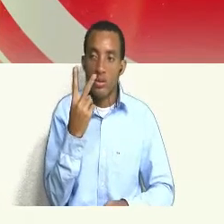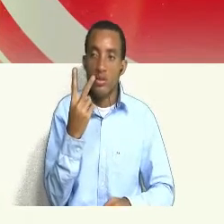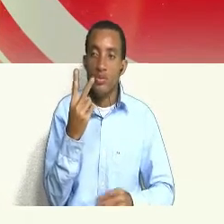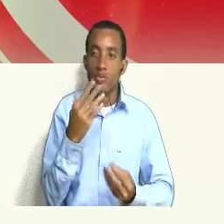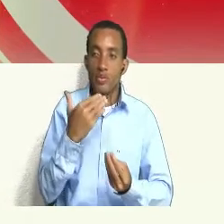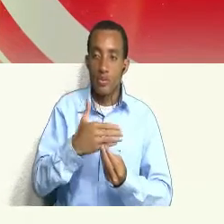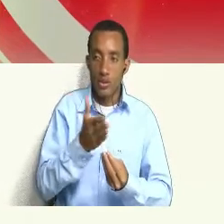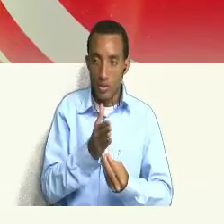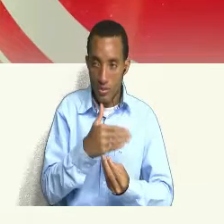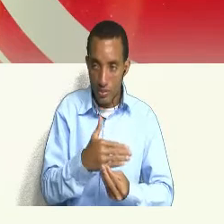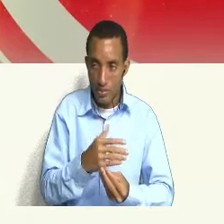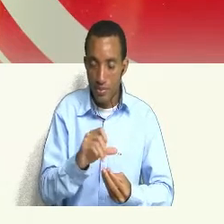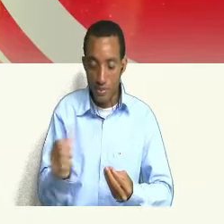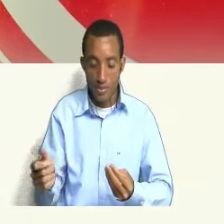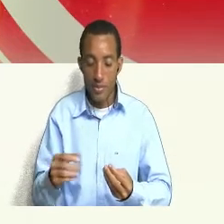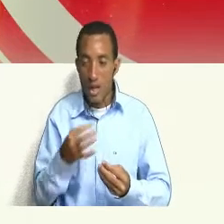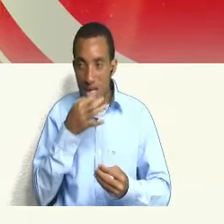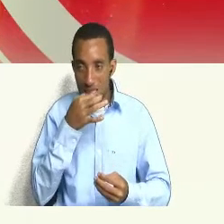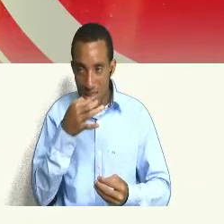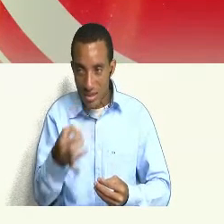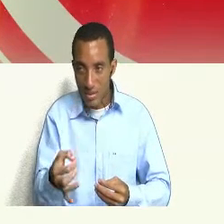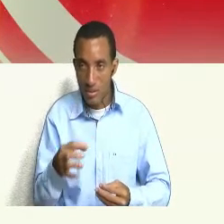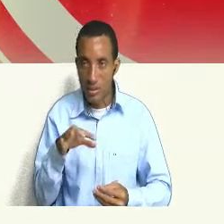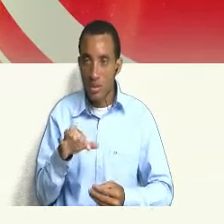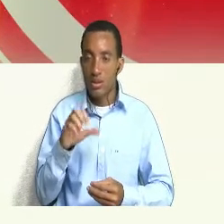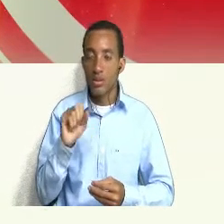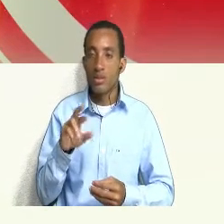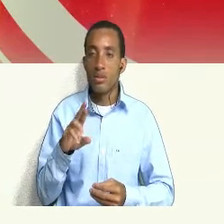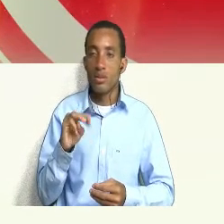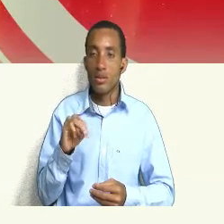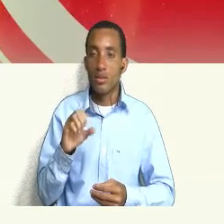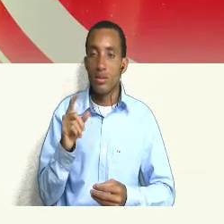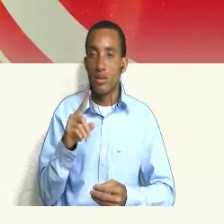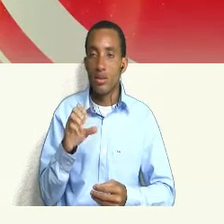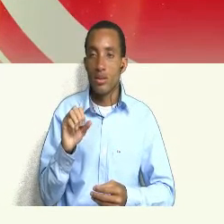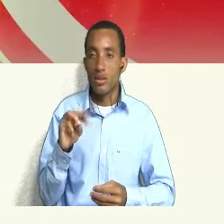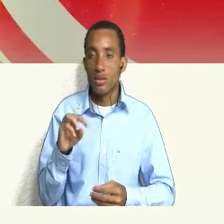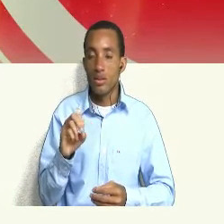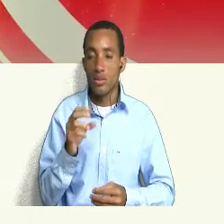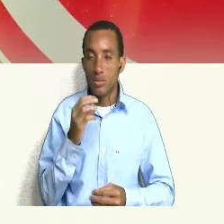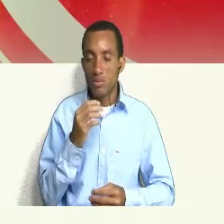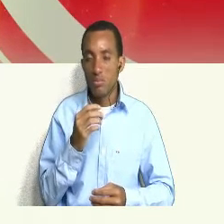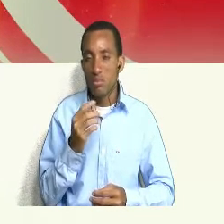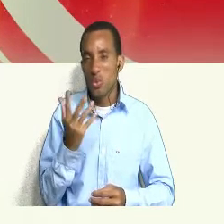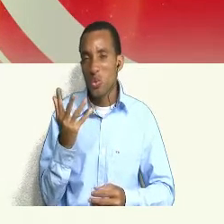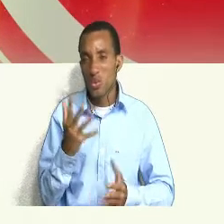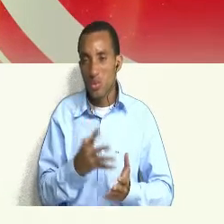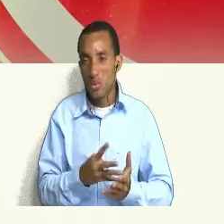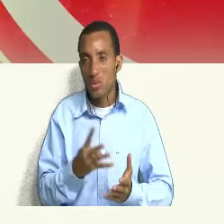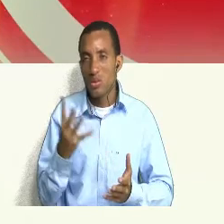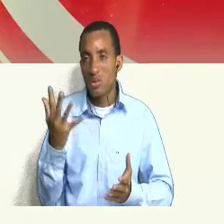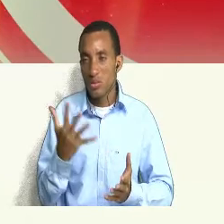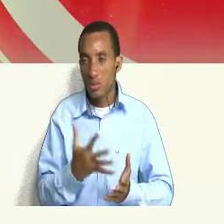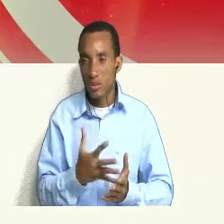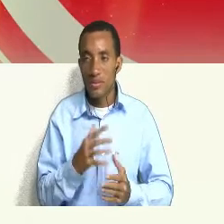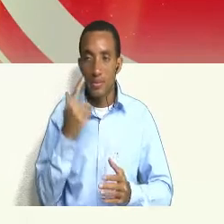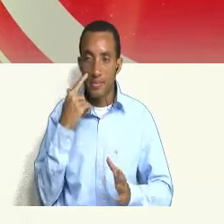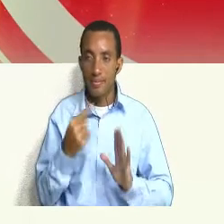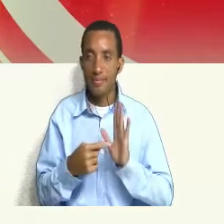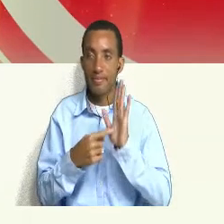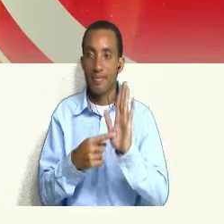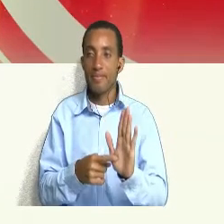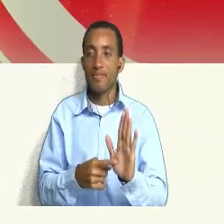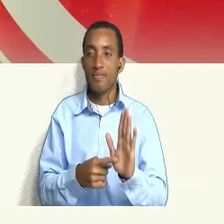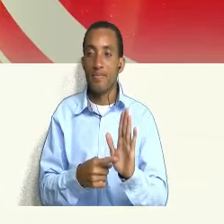parmesano pero para una sola persona cuatro mil a cinco mil pesos podríamos conseguir este plano bueno la muestra más clara que vivir queridos